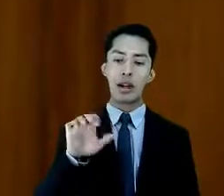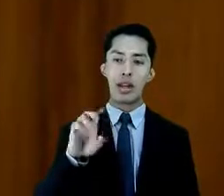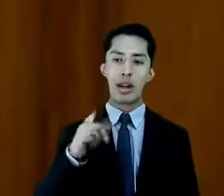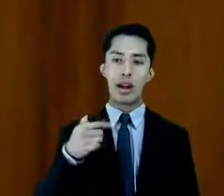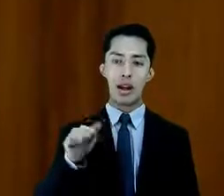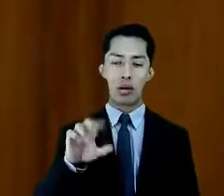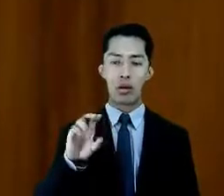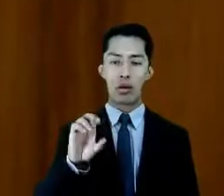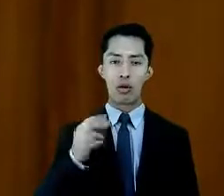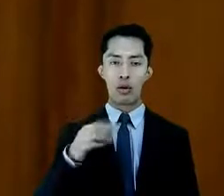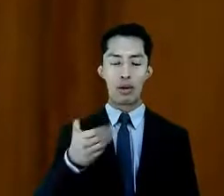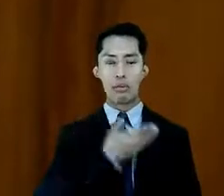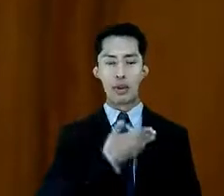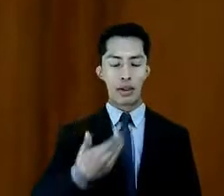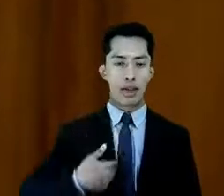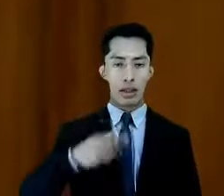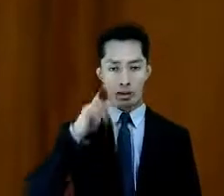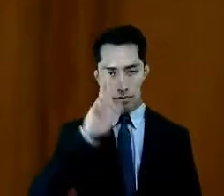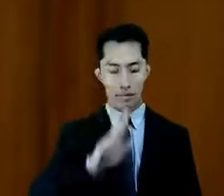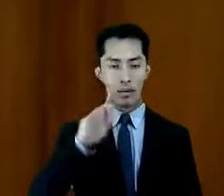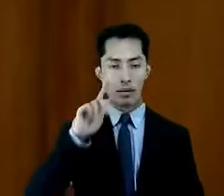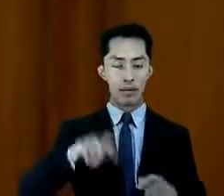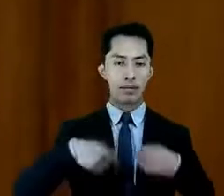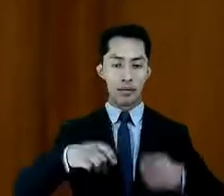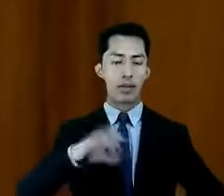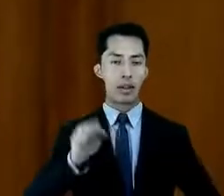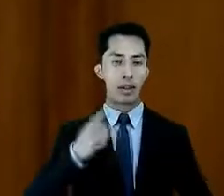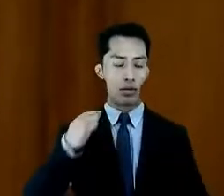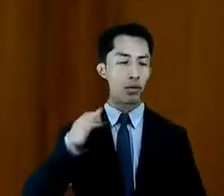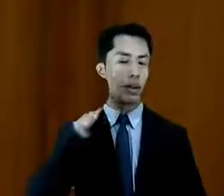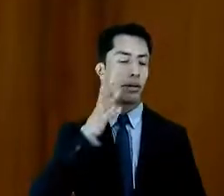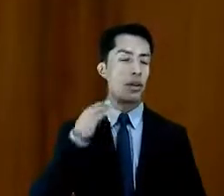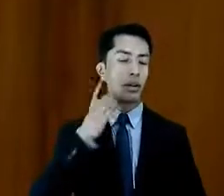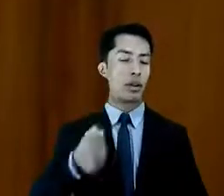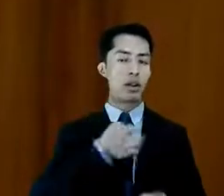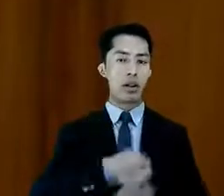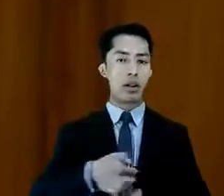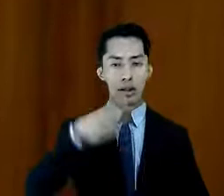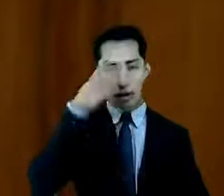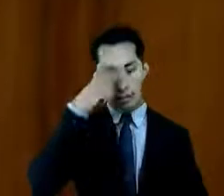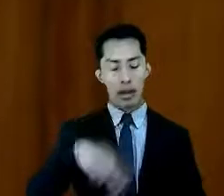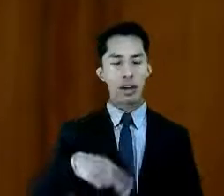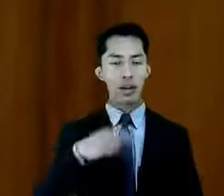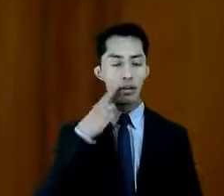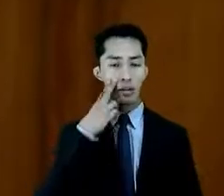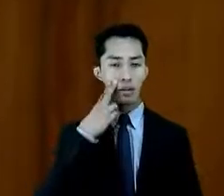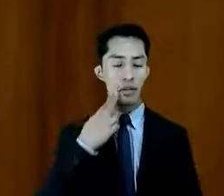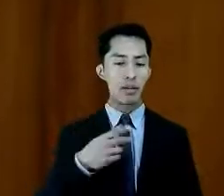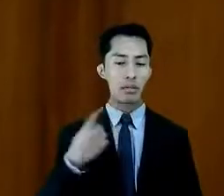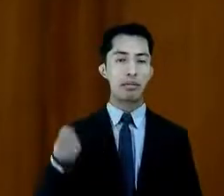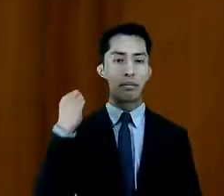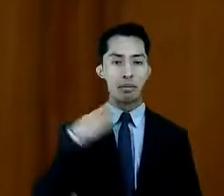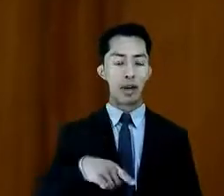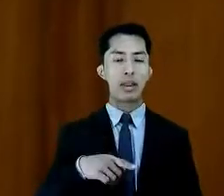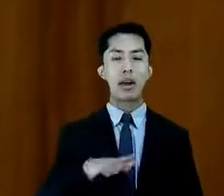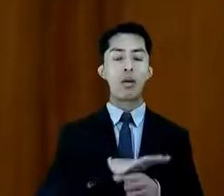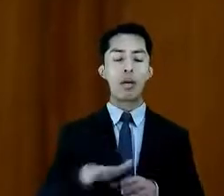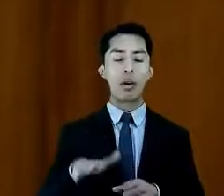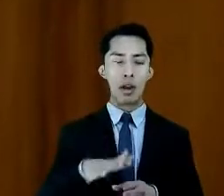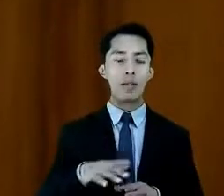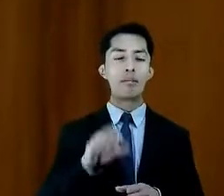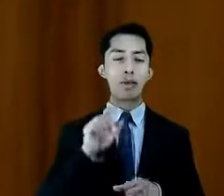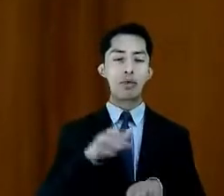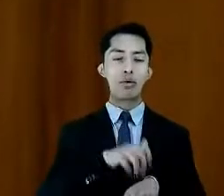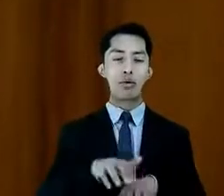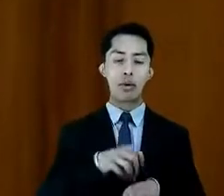Jacob Rocha, presidente de la Honorable 61ª Legislatura del Estado de México. En ejercicio de las facultades que me confieren